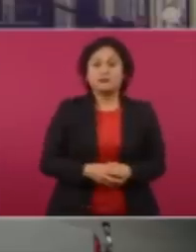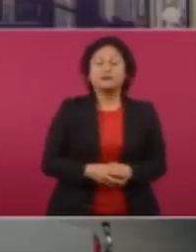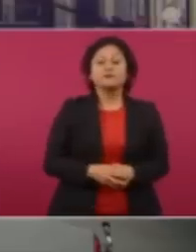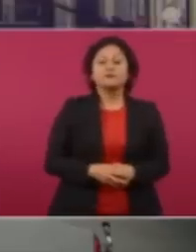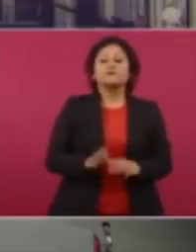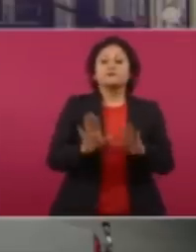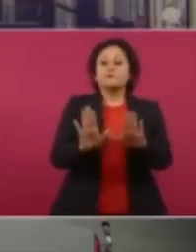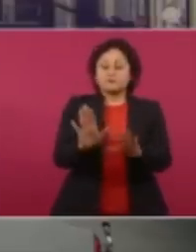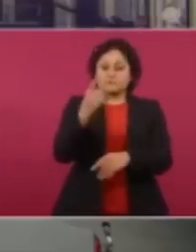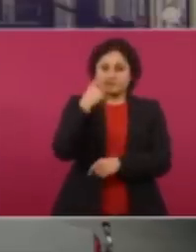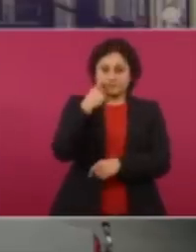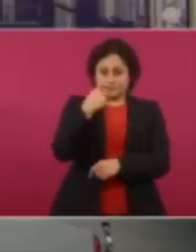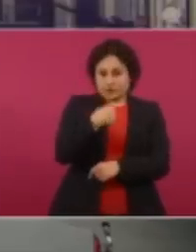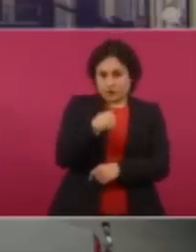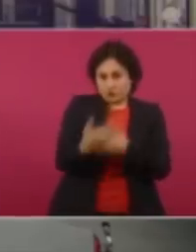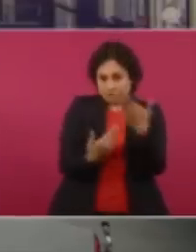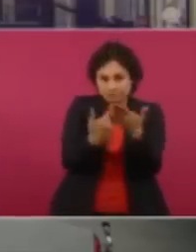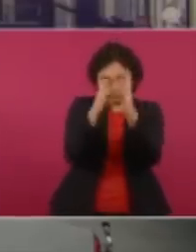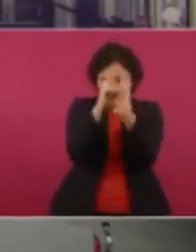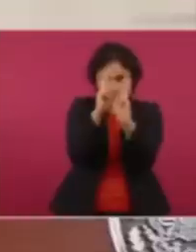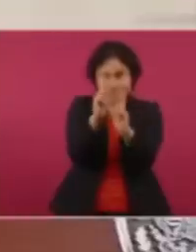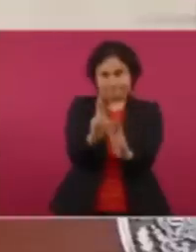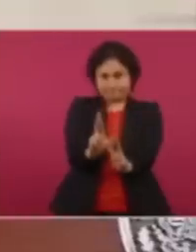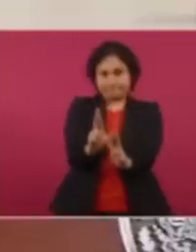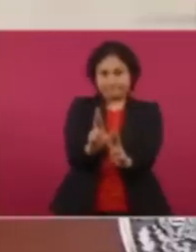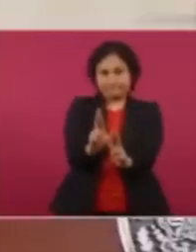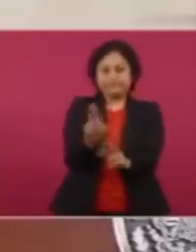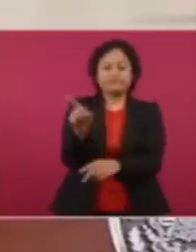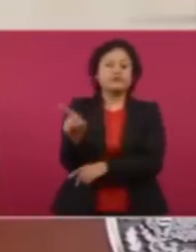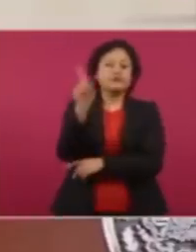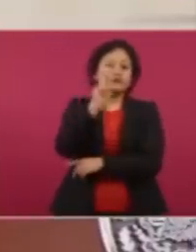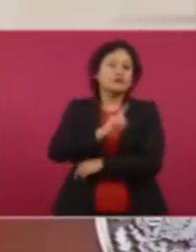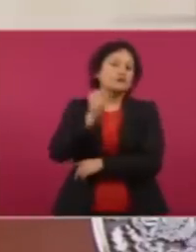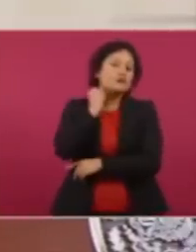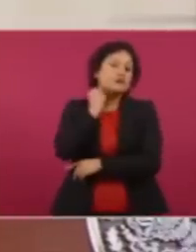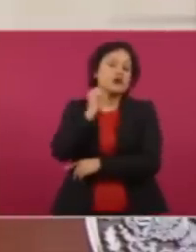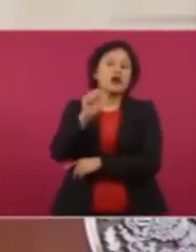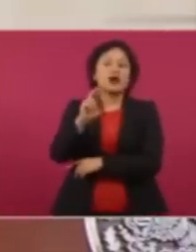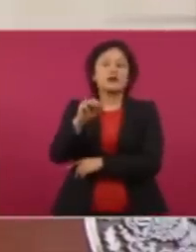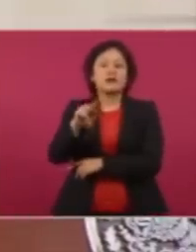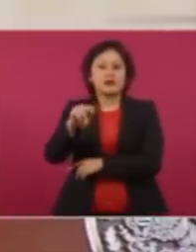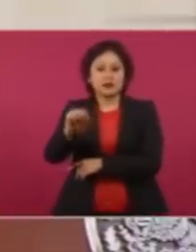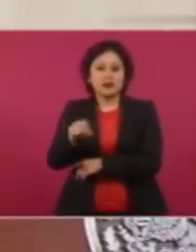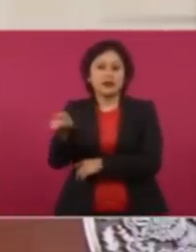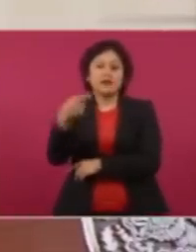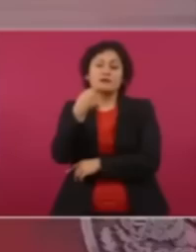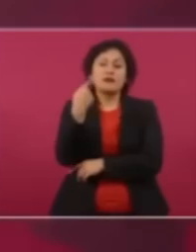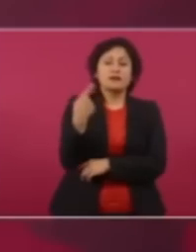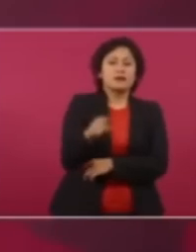aconsejaría, con todo respeto, ¿no?, al senador Armenta, que no presentara ninguna